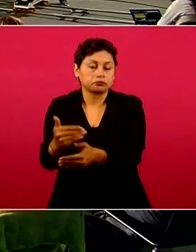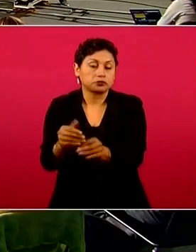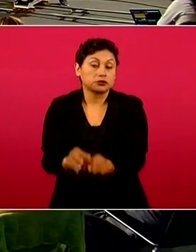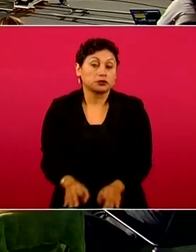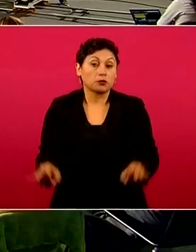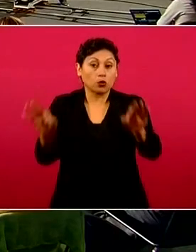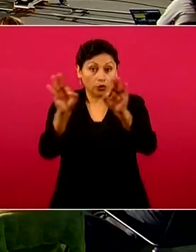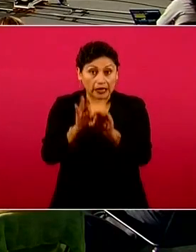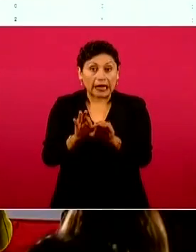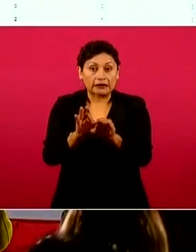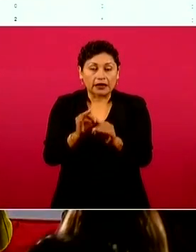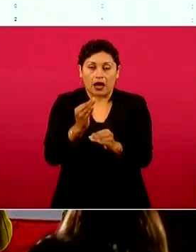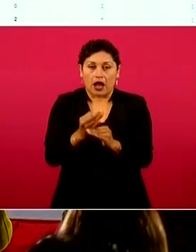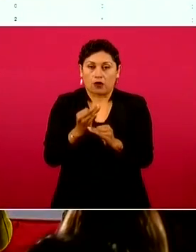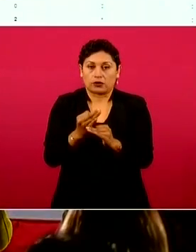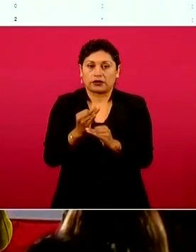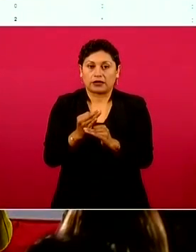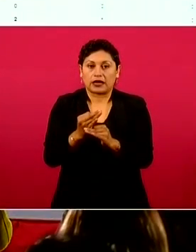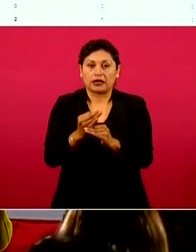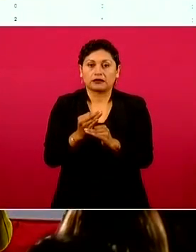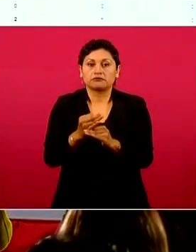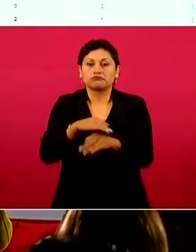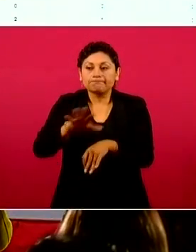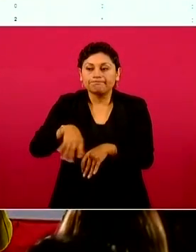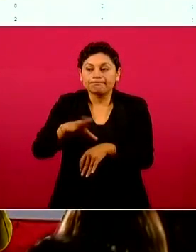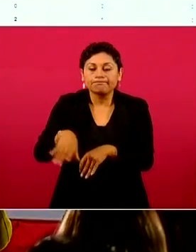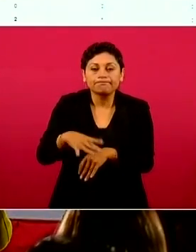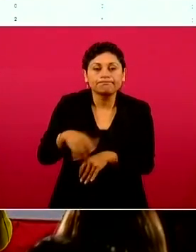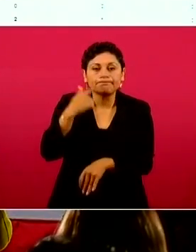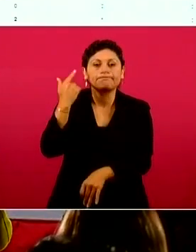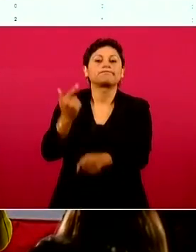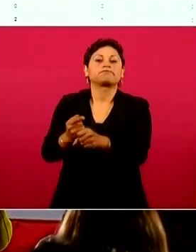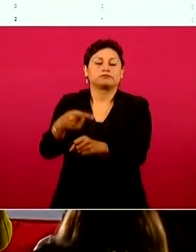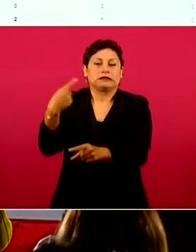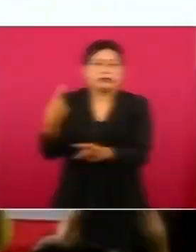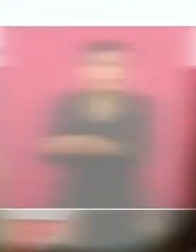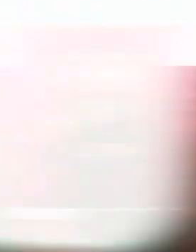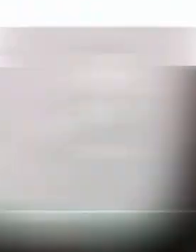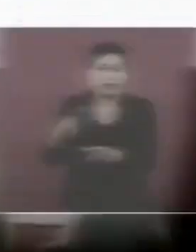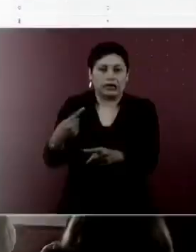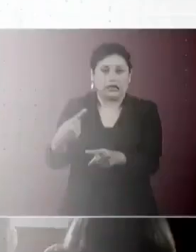pueda darse con quienes perpetraron este reprobable homicidio.